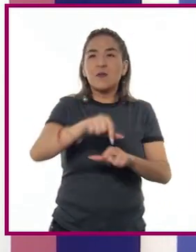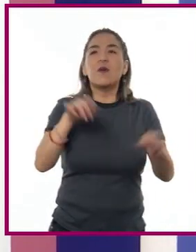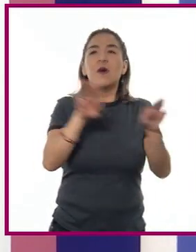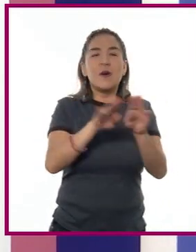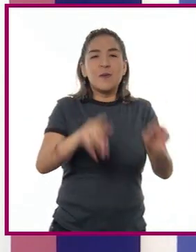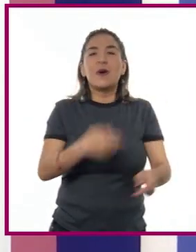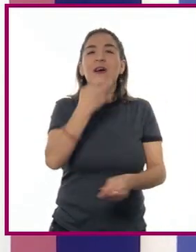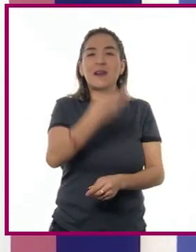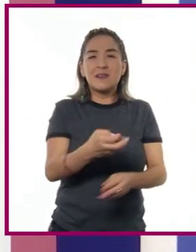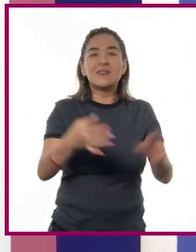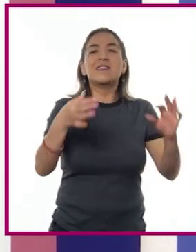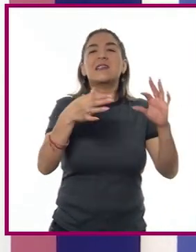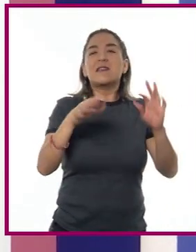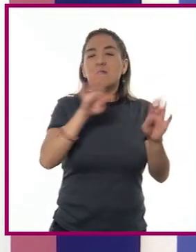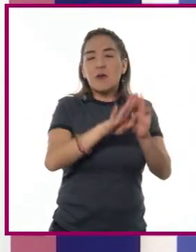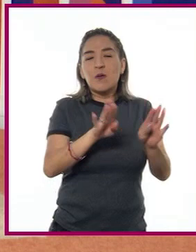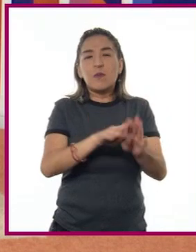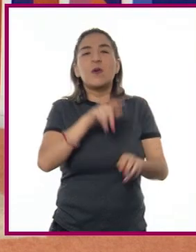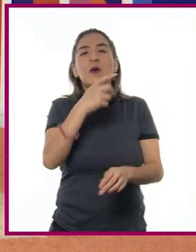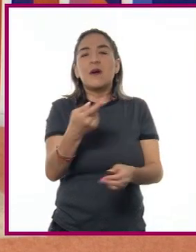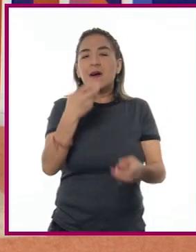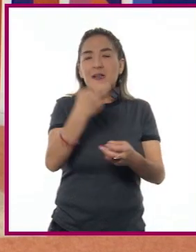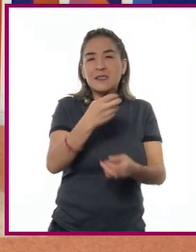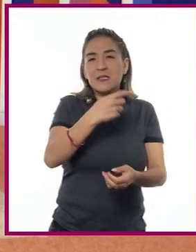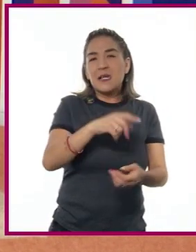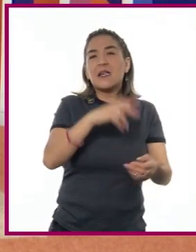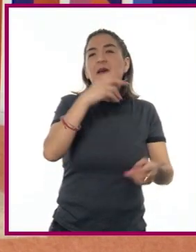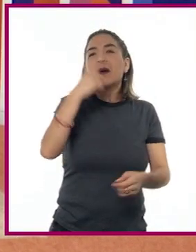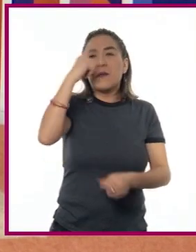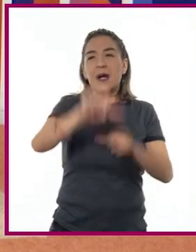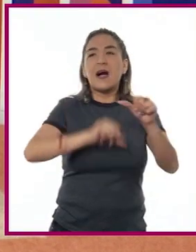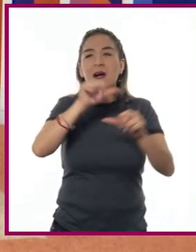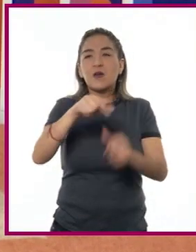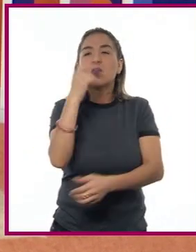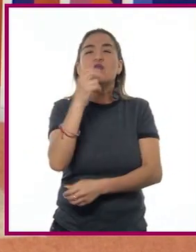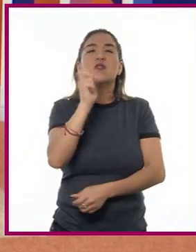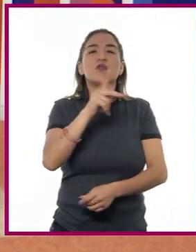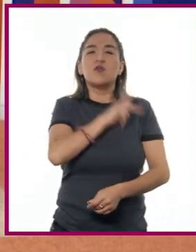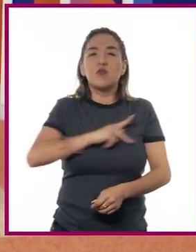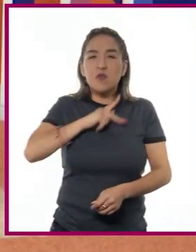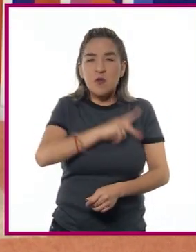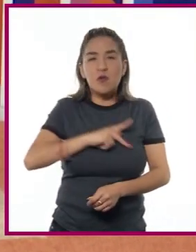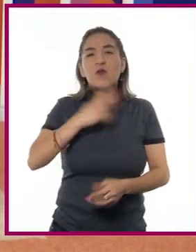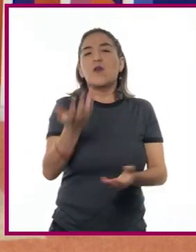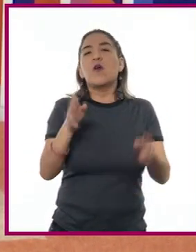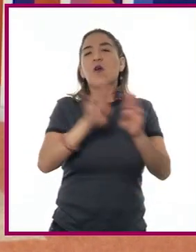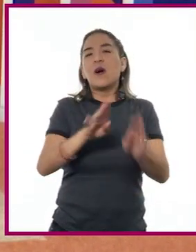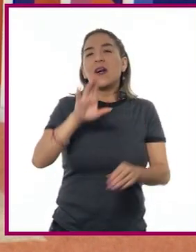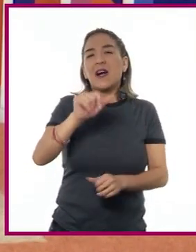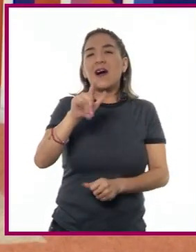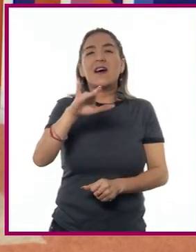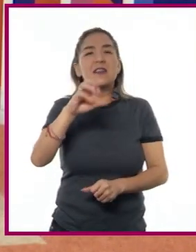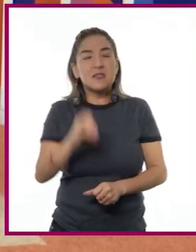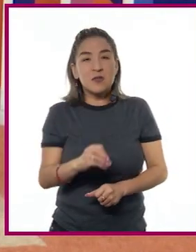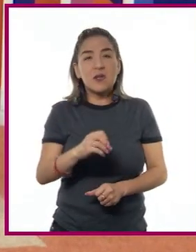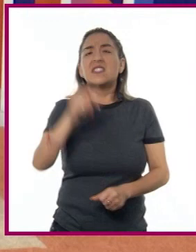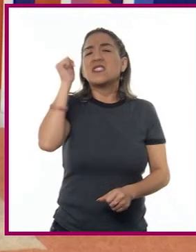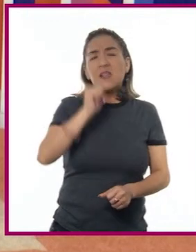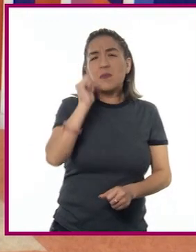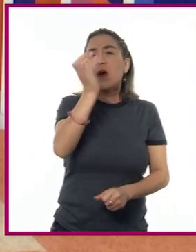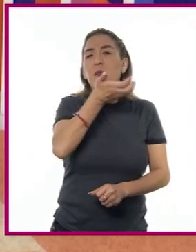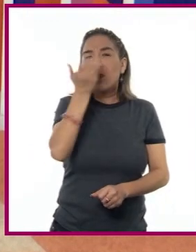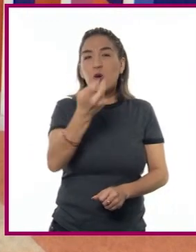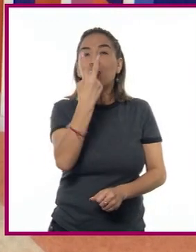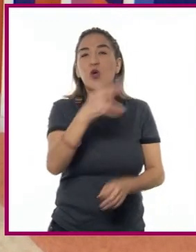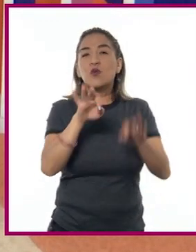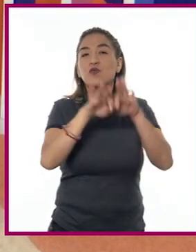por ejemplo, del cloro, podemos hacer átomos radioactivos de cloro o átomos radioactivos de calcio, y normalmente hay dos